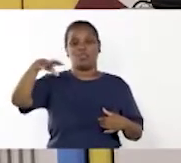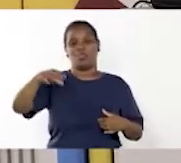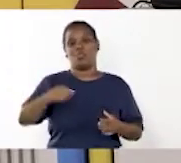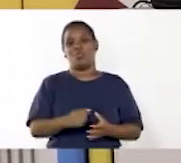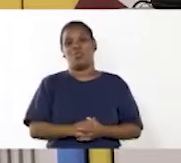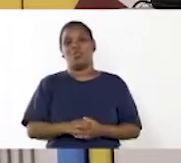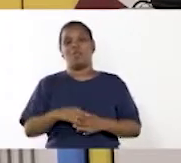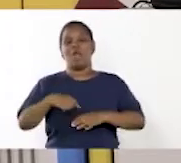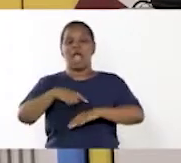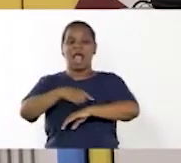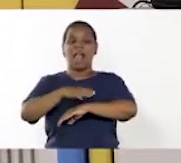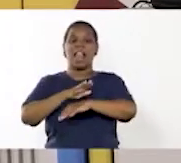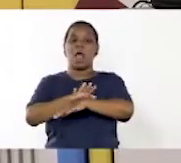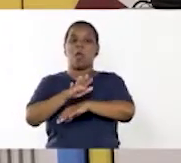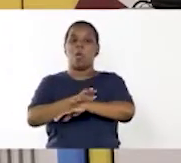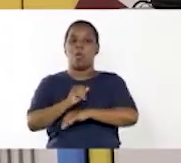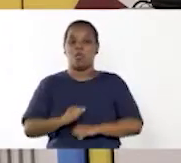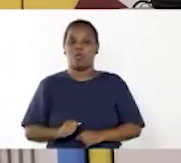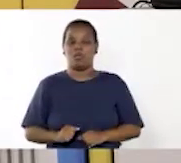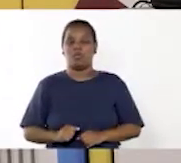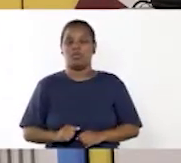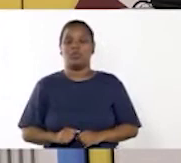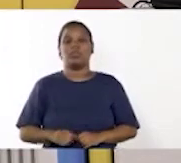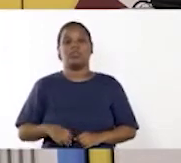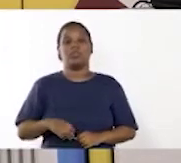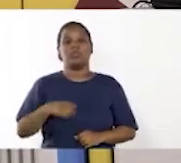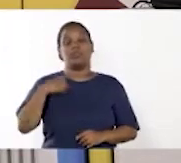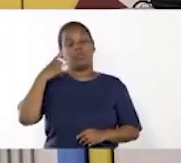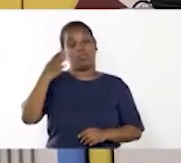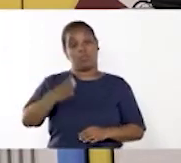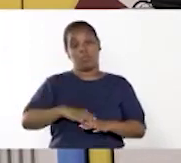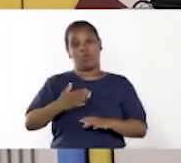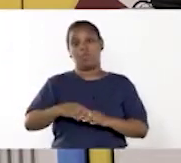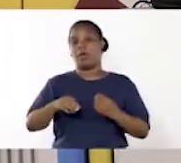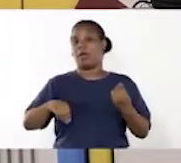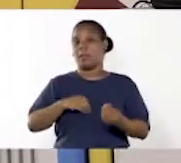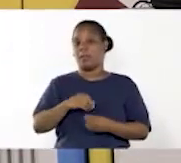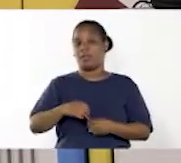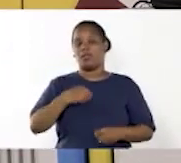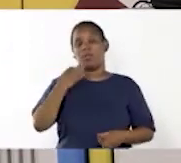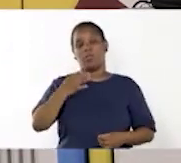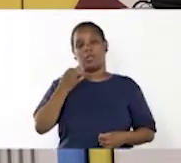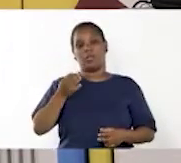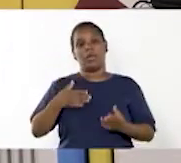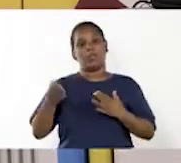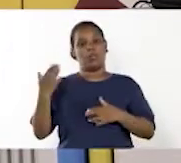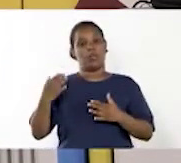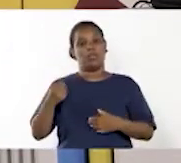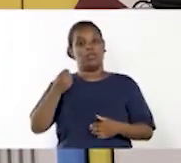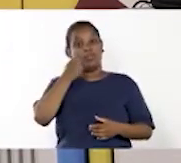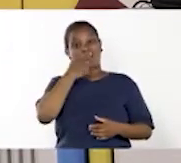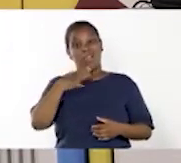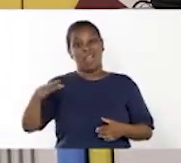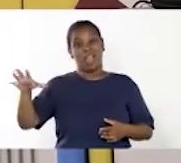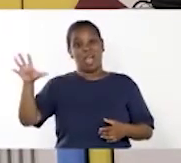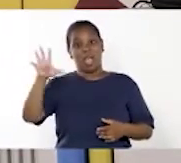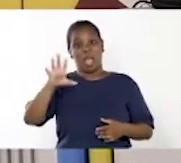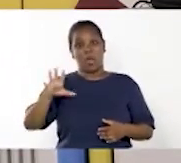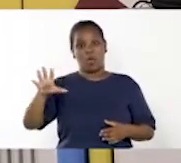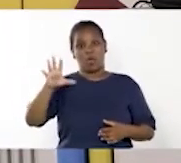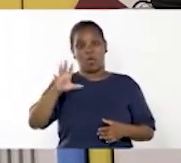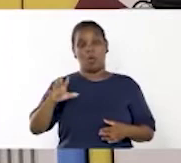se alejan de las costas van cambiando, que era lo que planteábamos ahorita. Si vamos a Europa, vamos a ver las áreas de Francia,